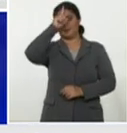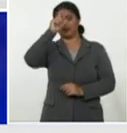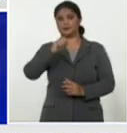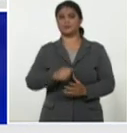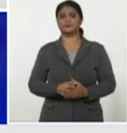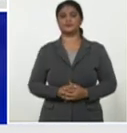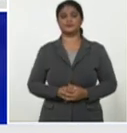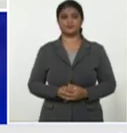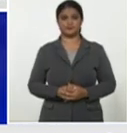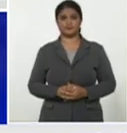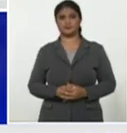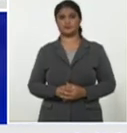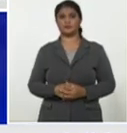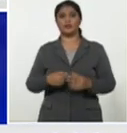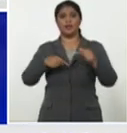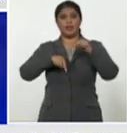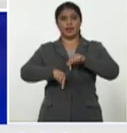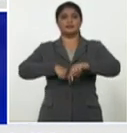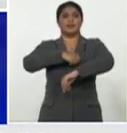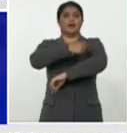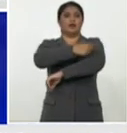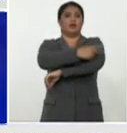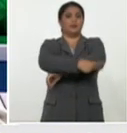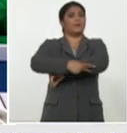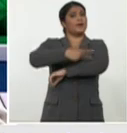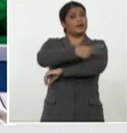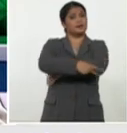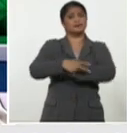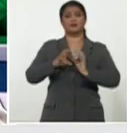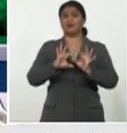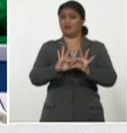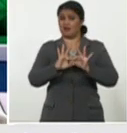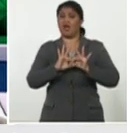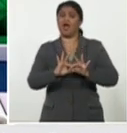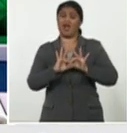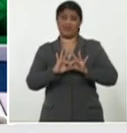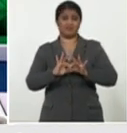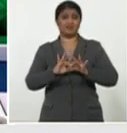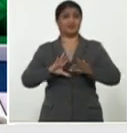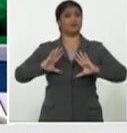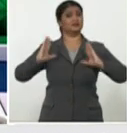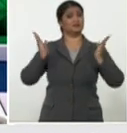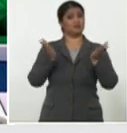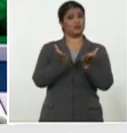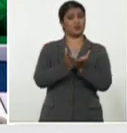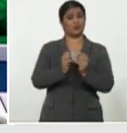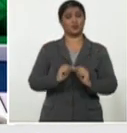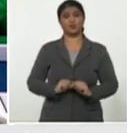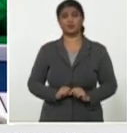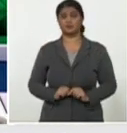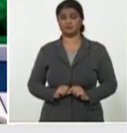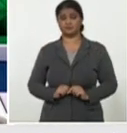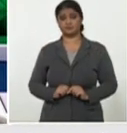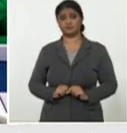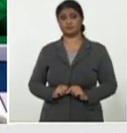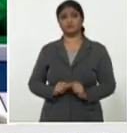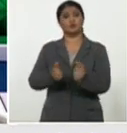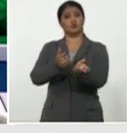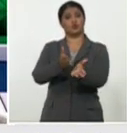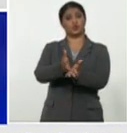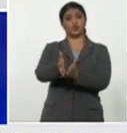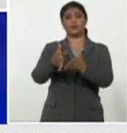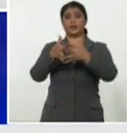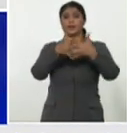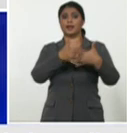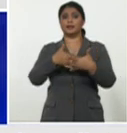mundo. Pudiéramos también ver el acumulado, porque esto es día. El acumulado, bueno, pues se mantiene Estados Unidos a